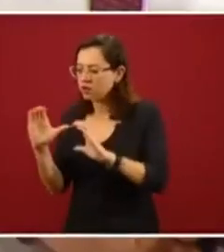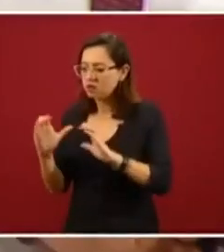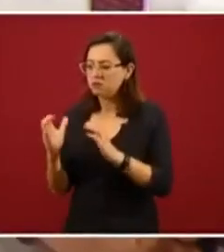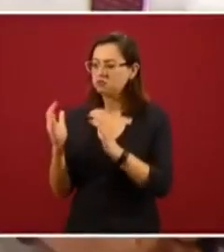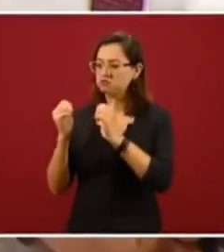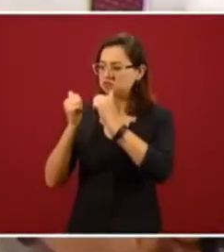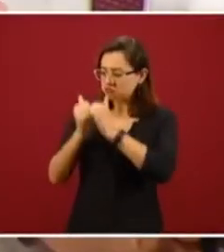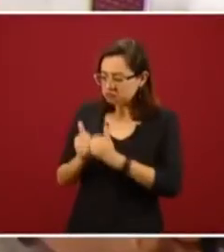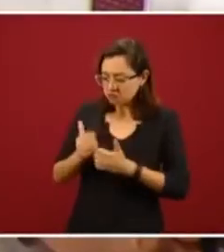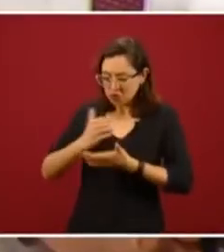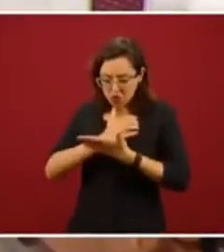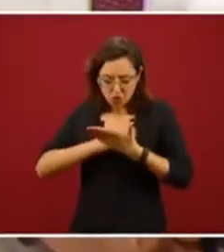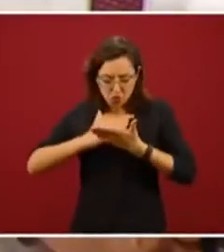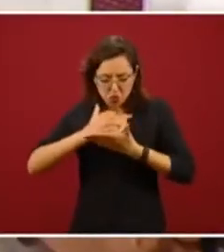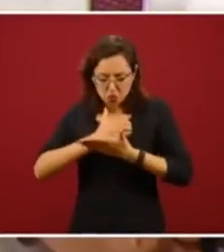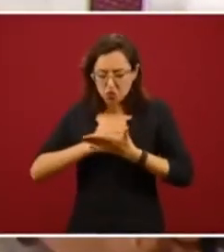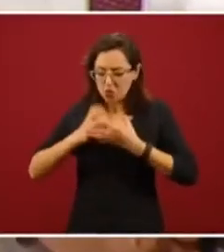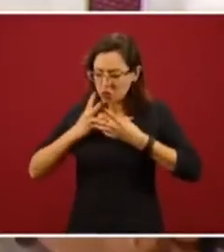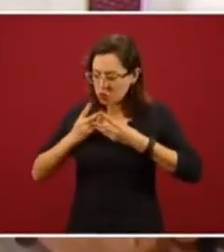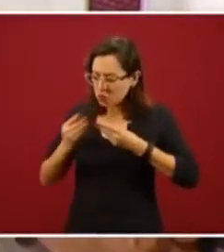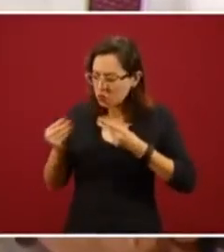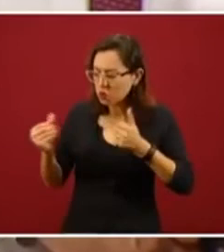los mexicanos